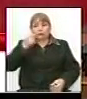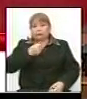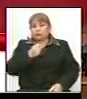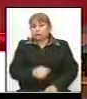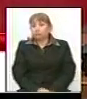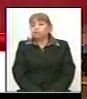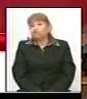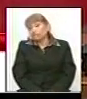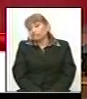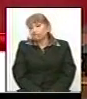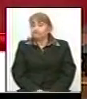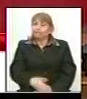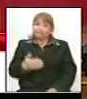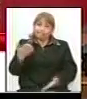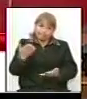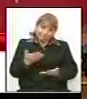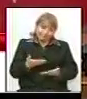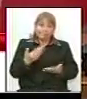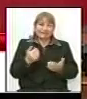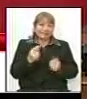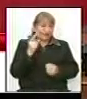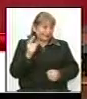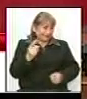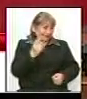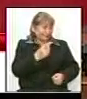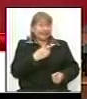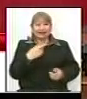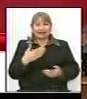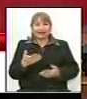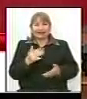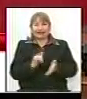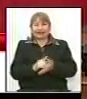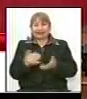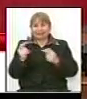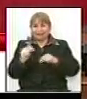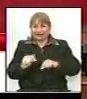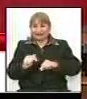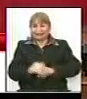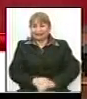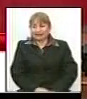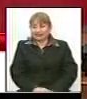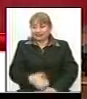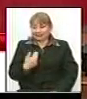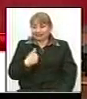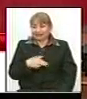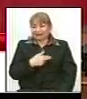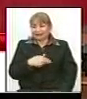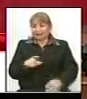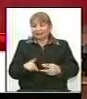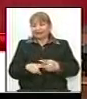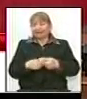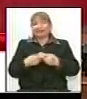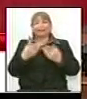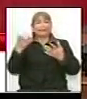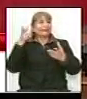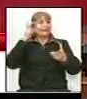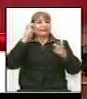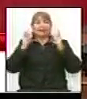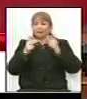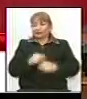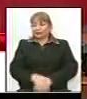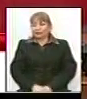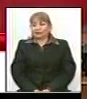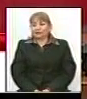Así que bienvenidos a cada uno de ustedes, y nosotros empezamos a escucharlos